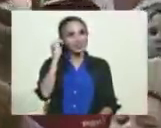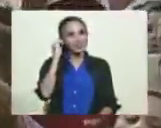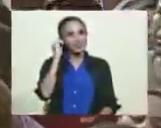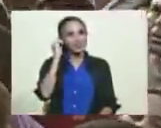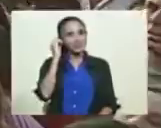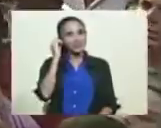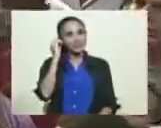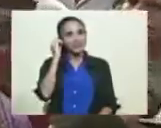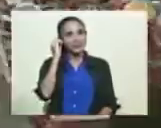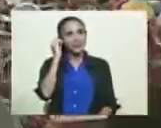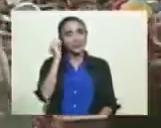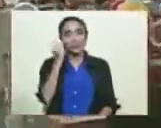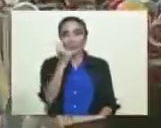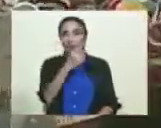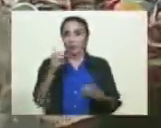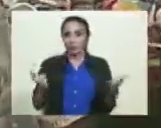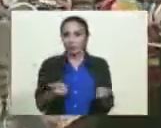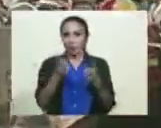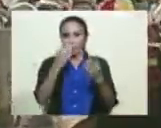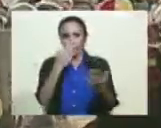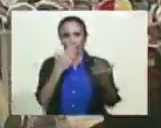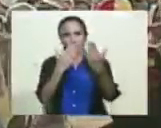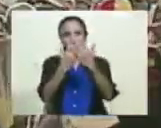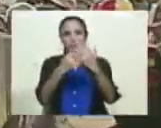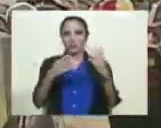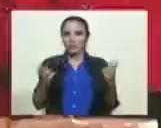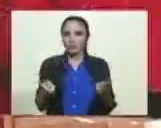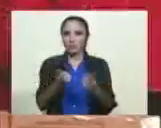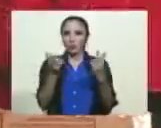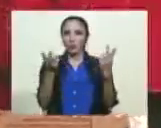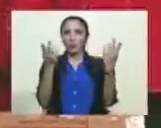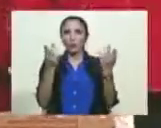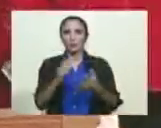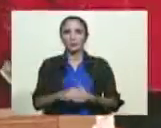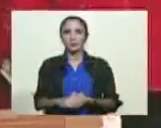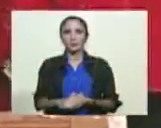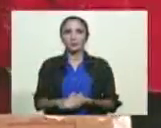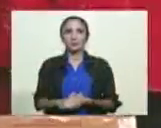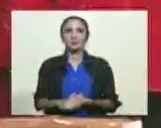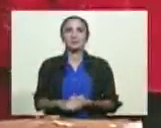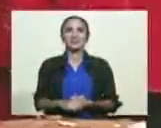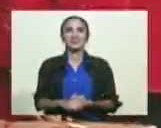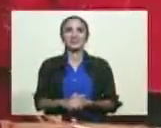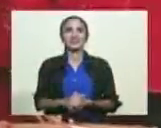Es hermosa la historia de los caciques indios de Naiguatá,